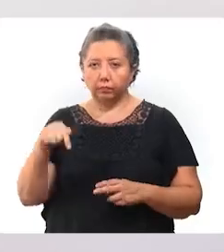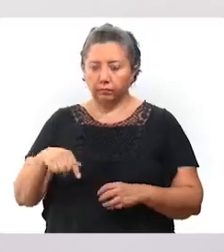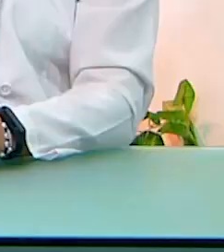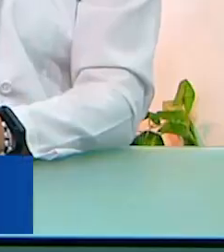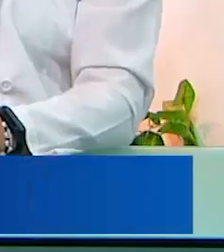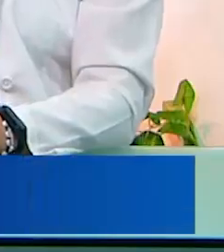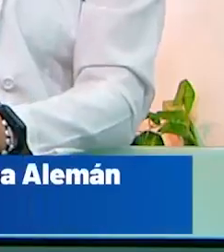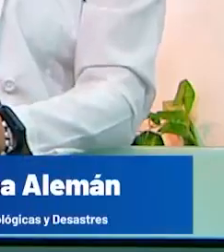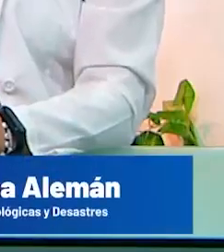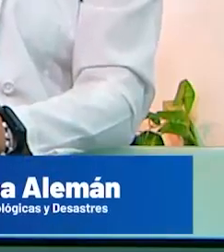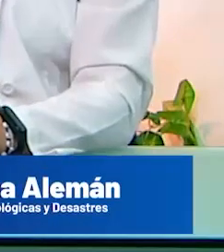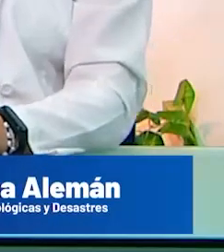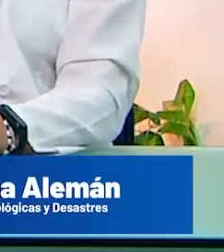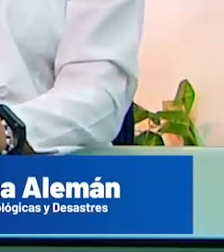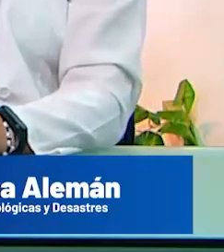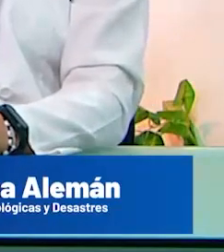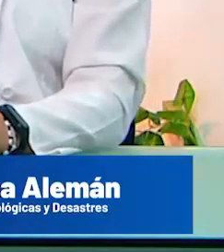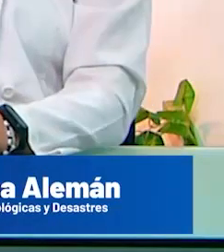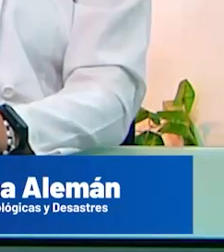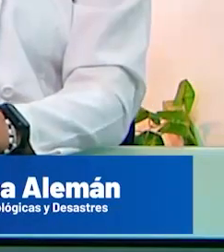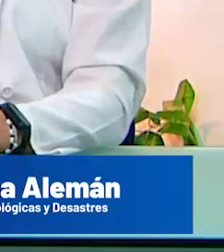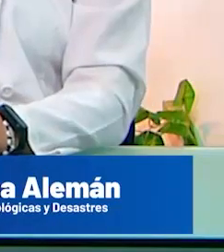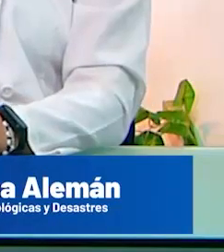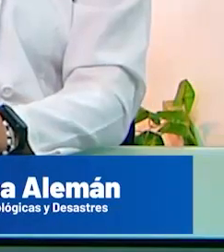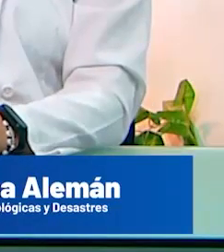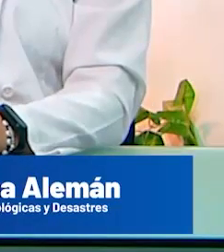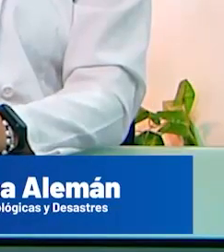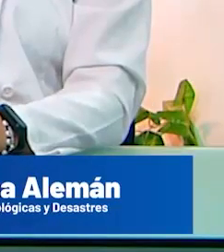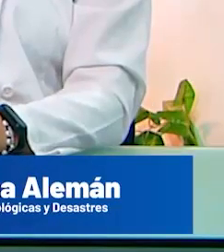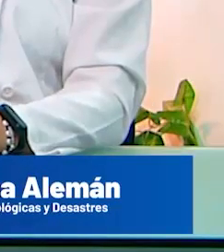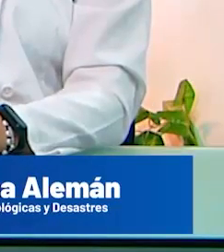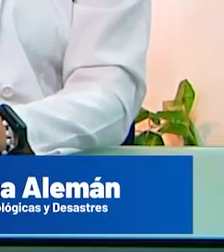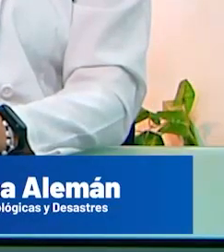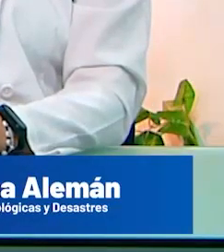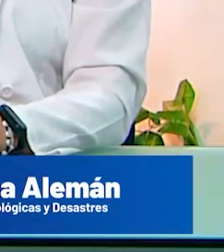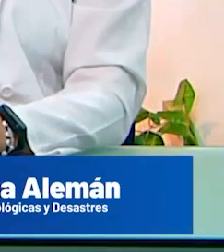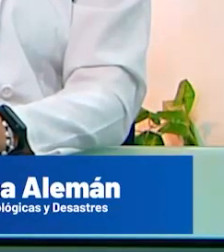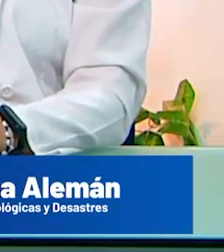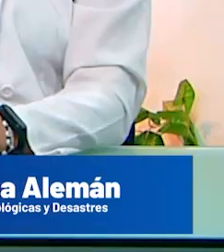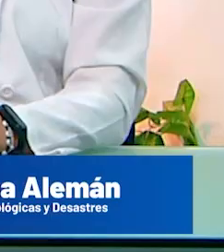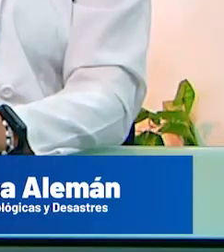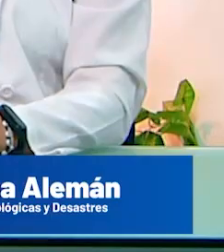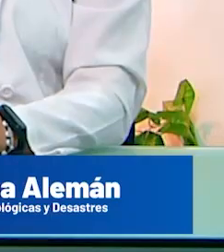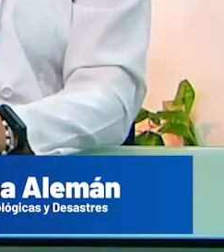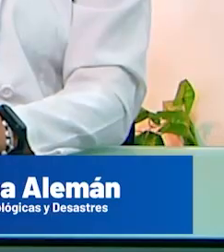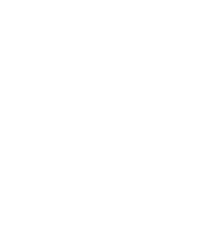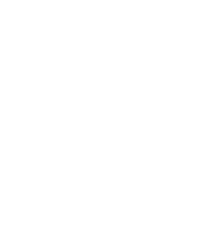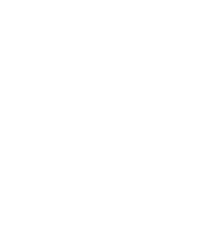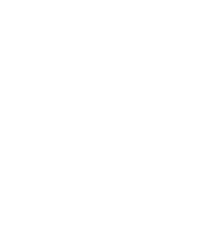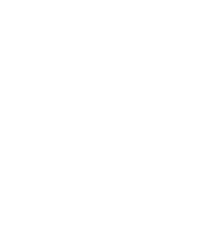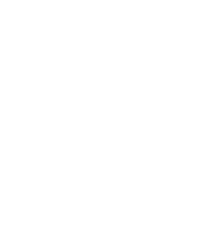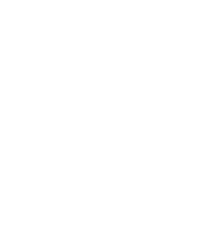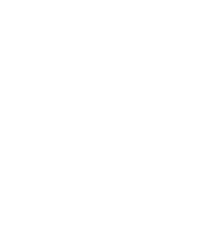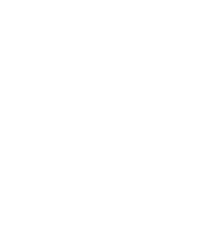aquí mi reporte, doctor. Muchas gracias, Química. Estaremos actualizando esta información todos los días por este mismo medio.